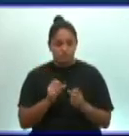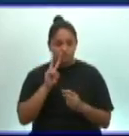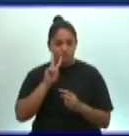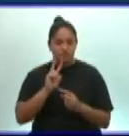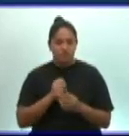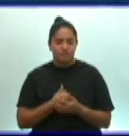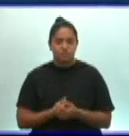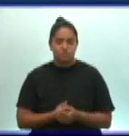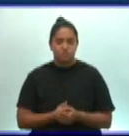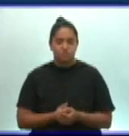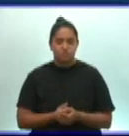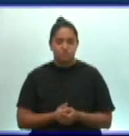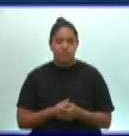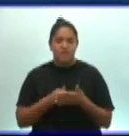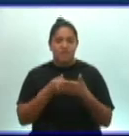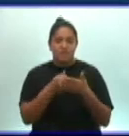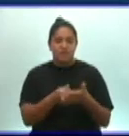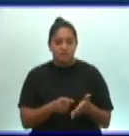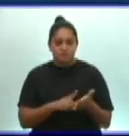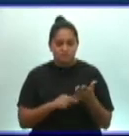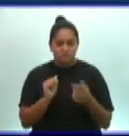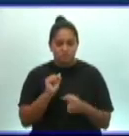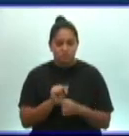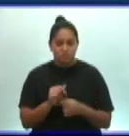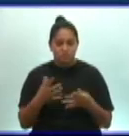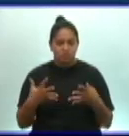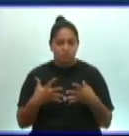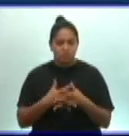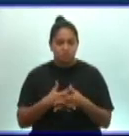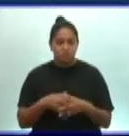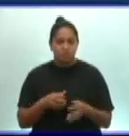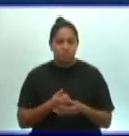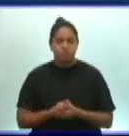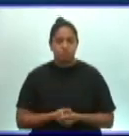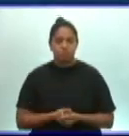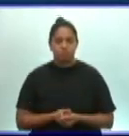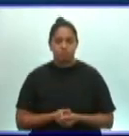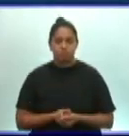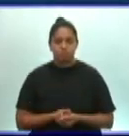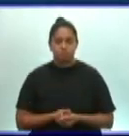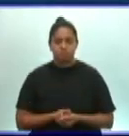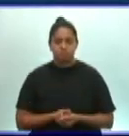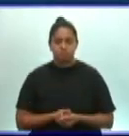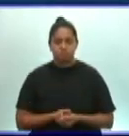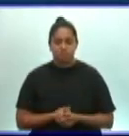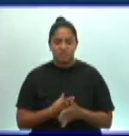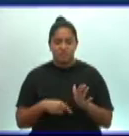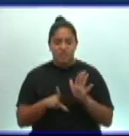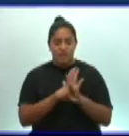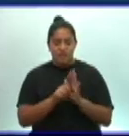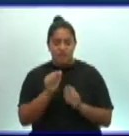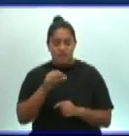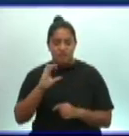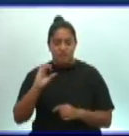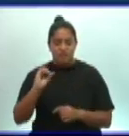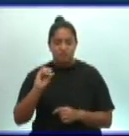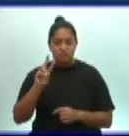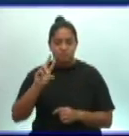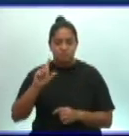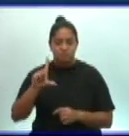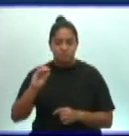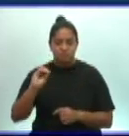de la fuerza electrostática con que interactúan estas. A partir de la ley de Coulomb, por supuesto, la expresión que ya está apareciendo en